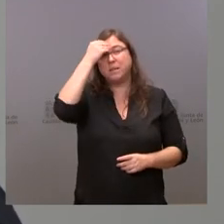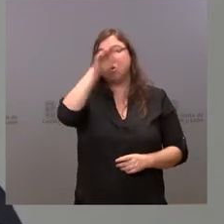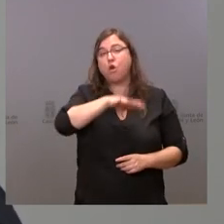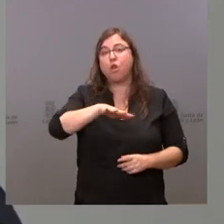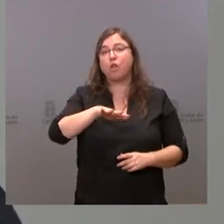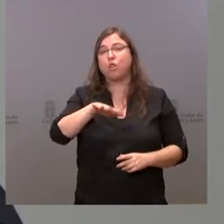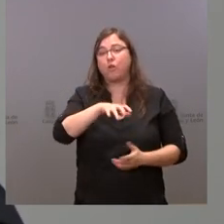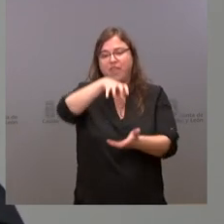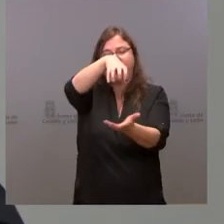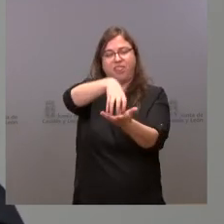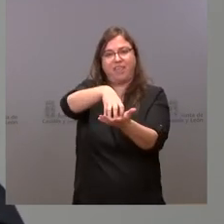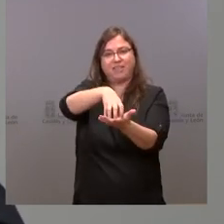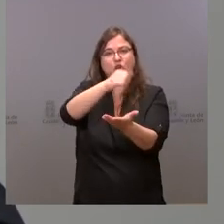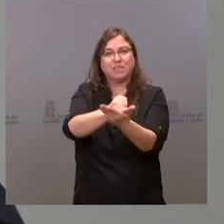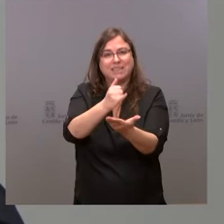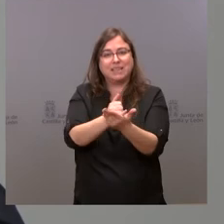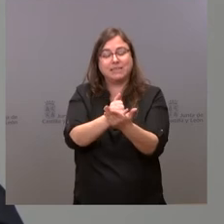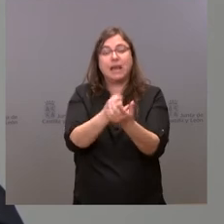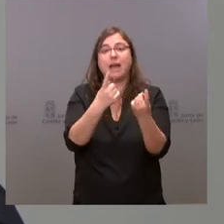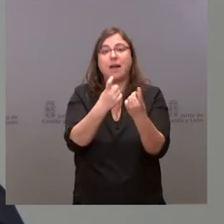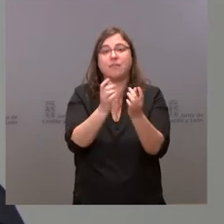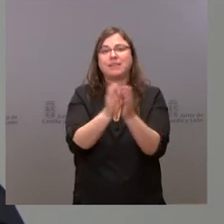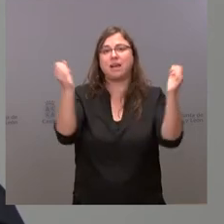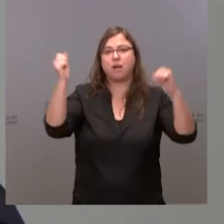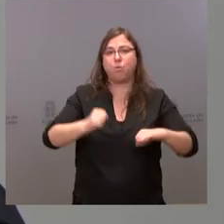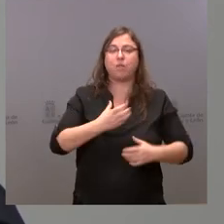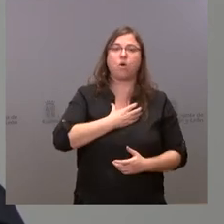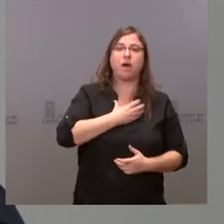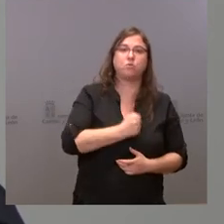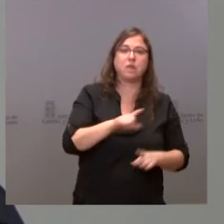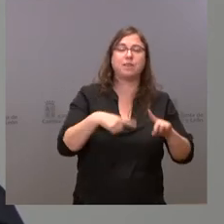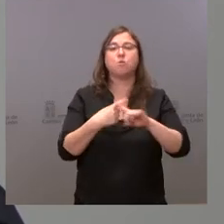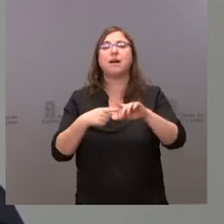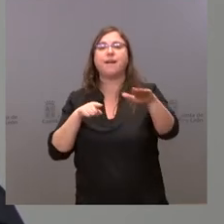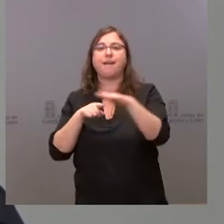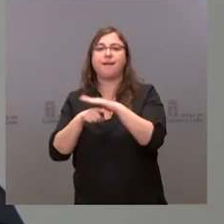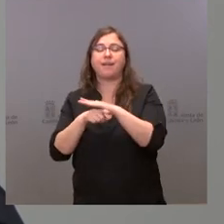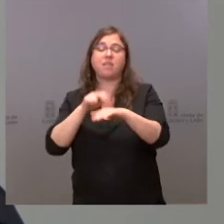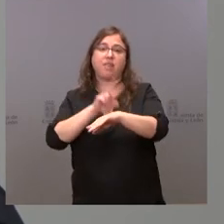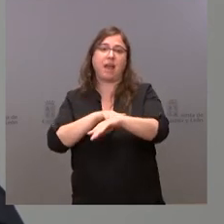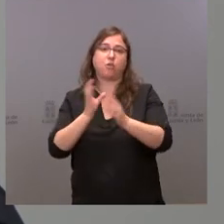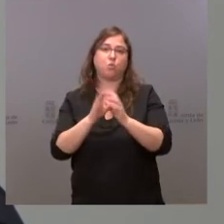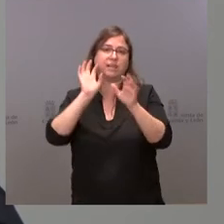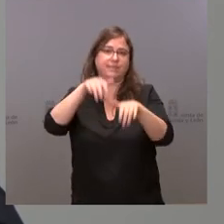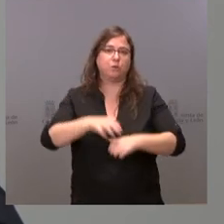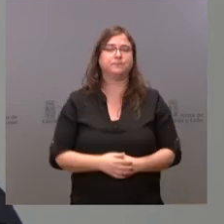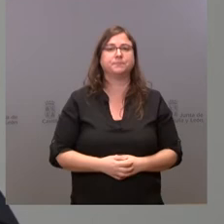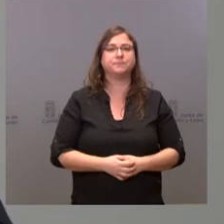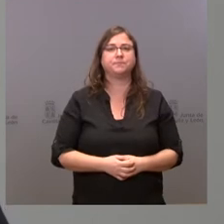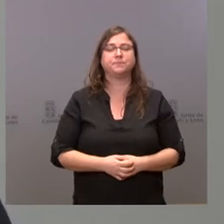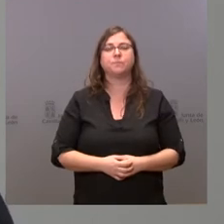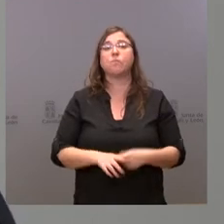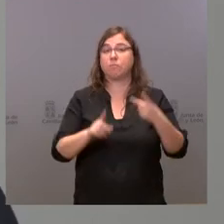con la consejo con el consenso entre el ayuntamiento y la gerencia y la delegación de la junta en cuanto a